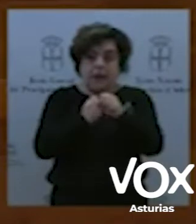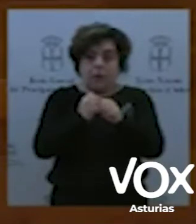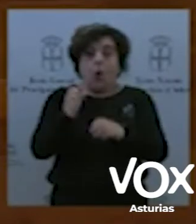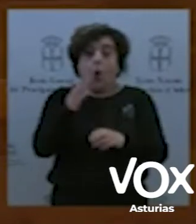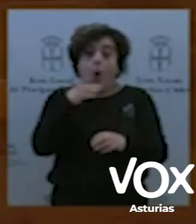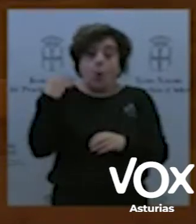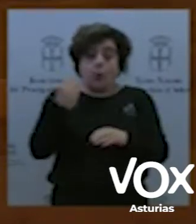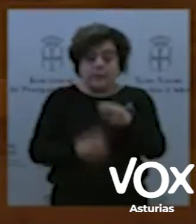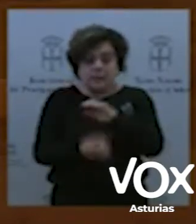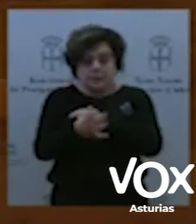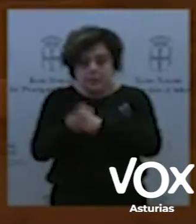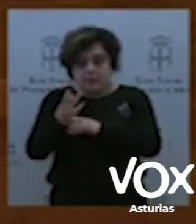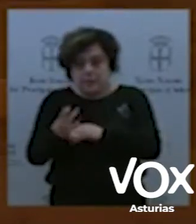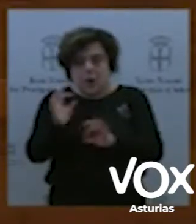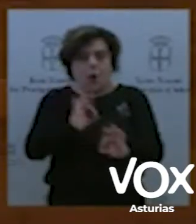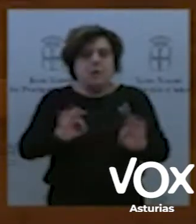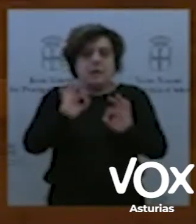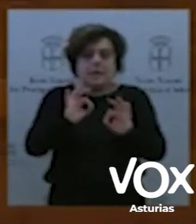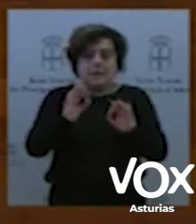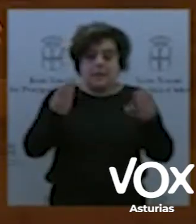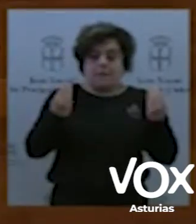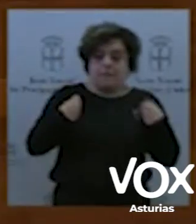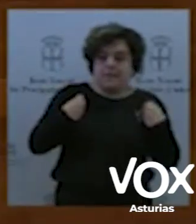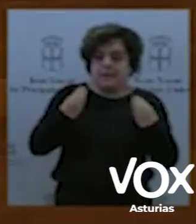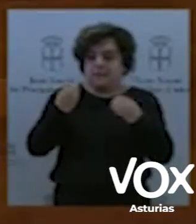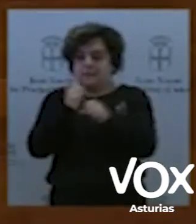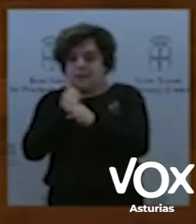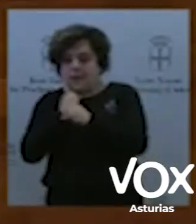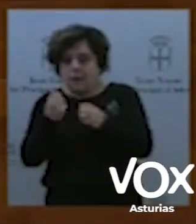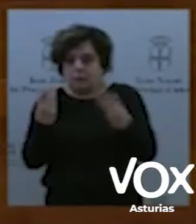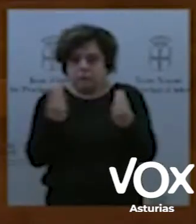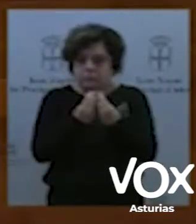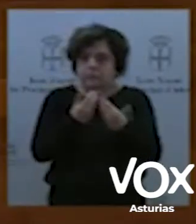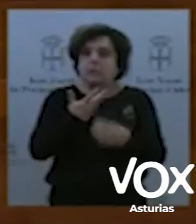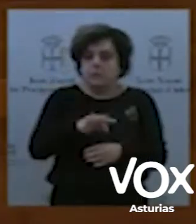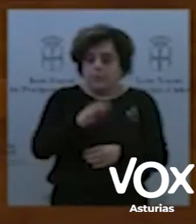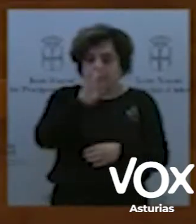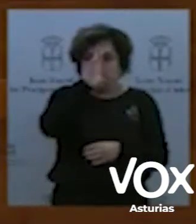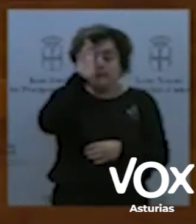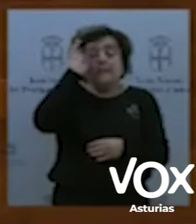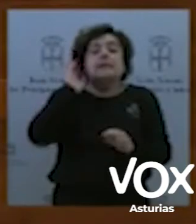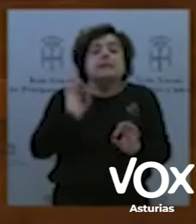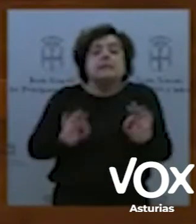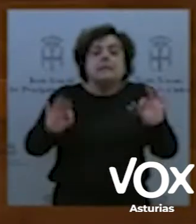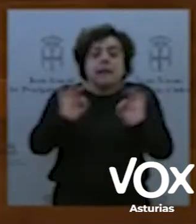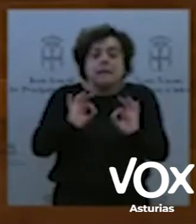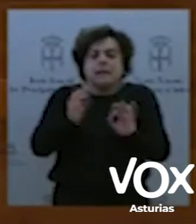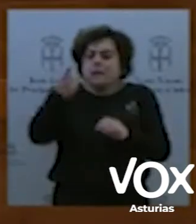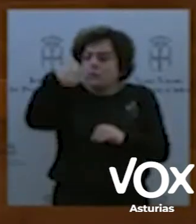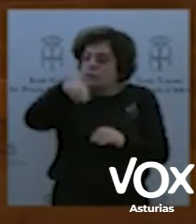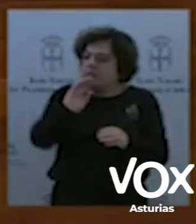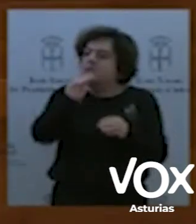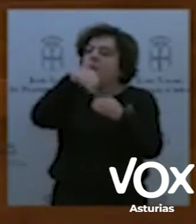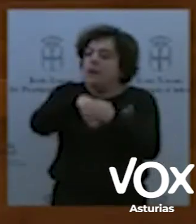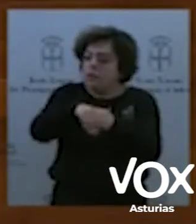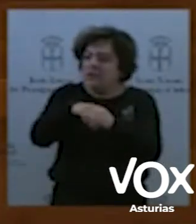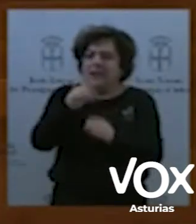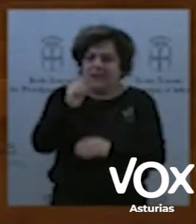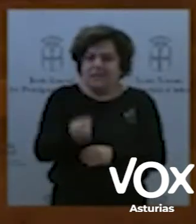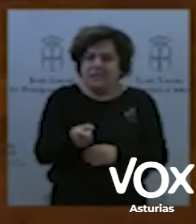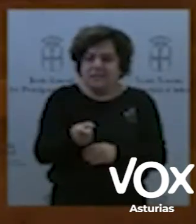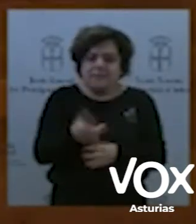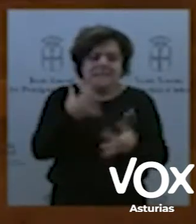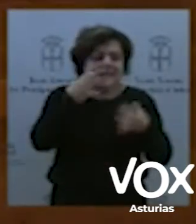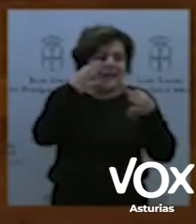conciliación. Ni una, señorías. Y ustedes van a votar este dictamen. Esta es la realidad, estos son los fracasos de la